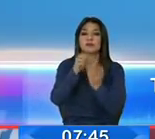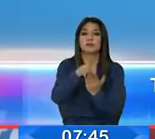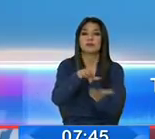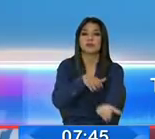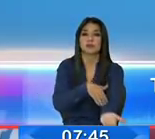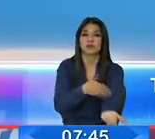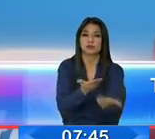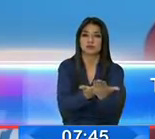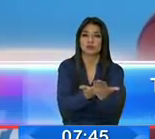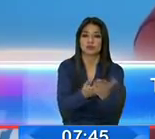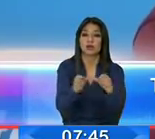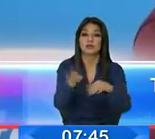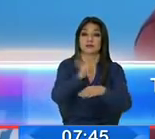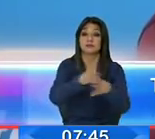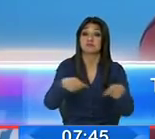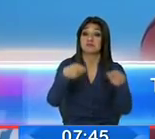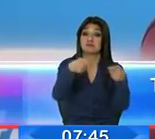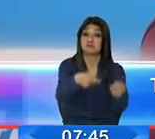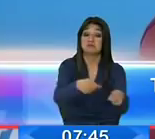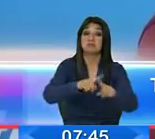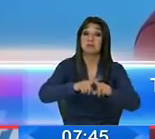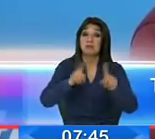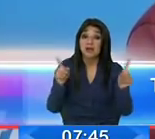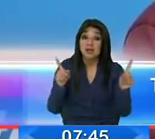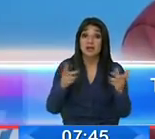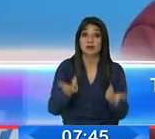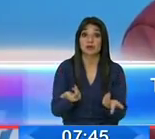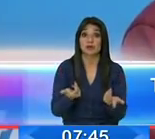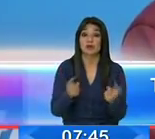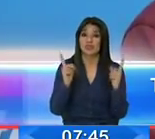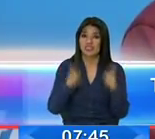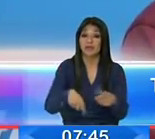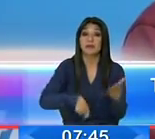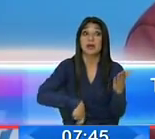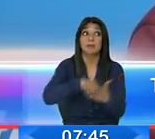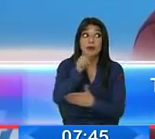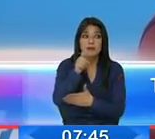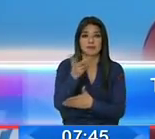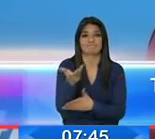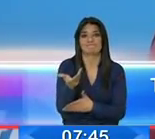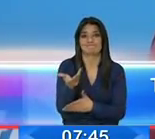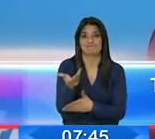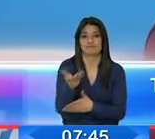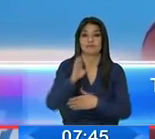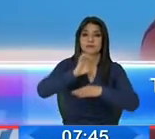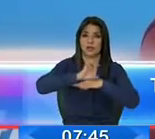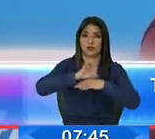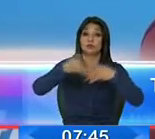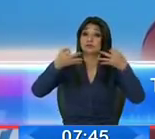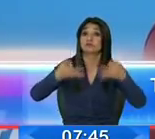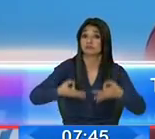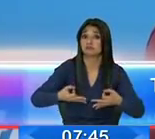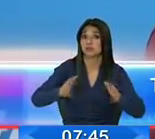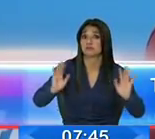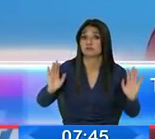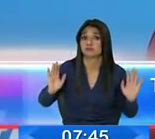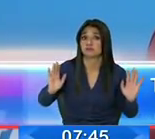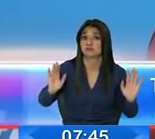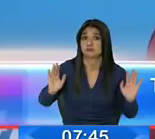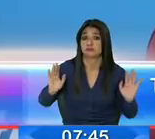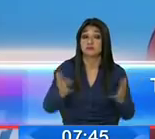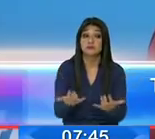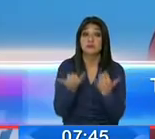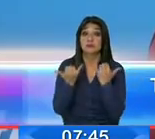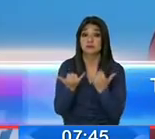reformas a la Asamblea, pero no necesariamente que tenían que ser aprobadas. Entonces el Ecuador ha cumplido. Ahora creo que el